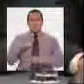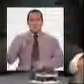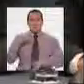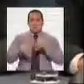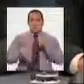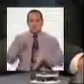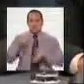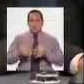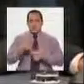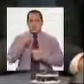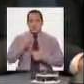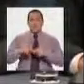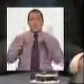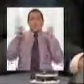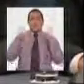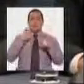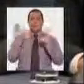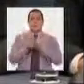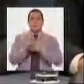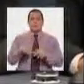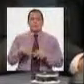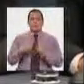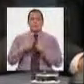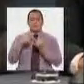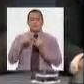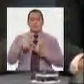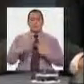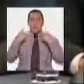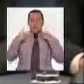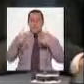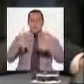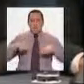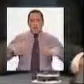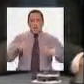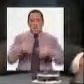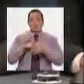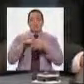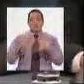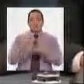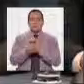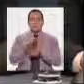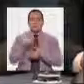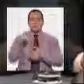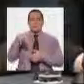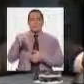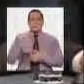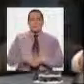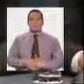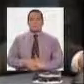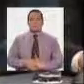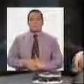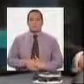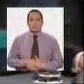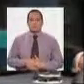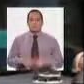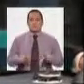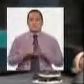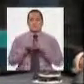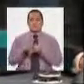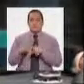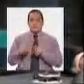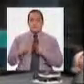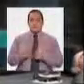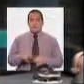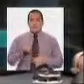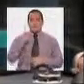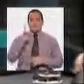Daniel Fígalo. El tema es sobre los audios relacionados a los comandos Chavín de Wander. Del chuponeo, de la interceptación,